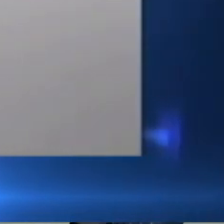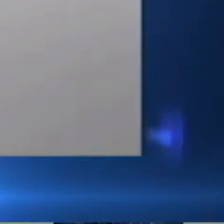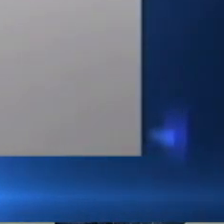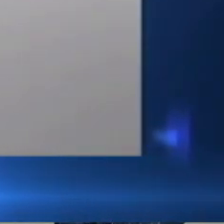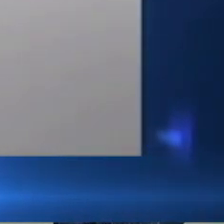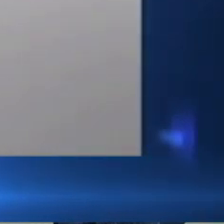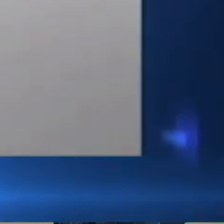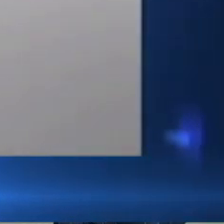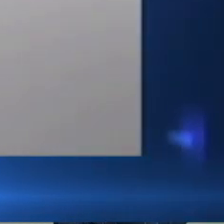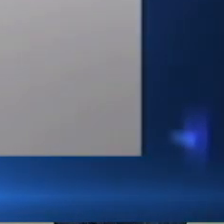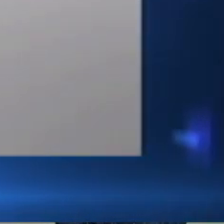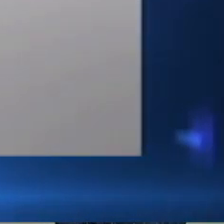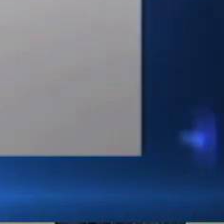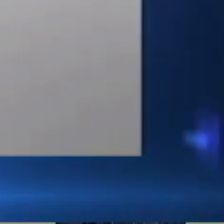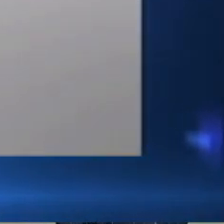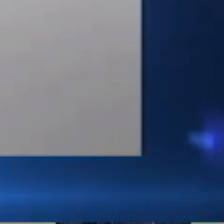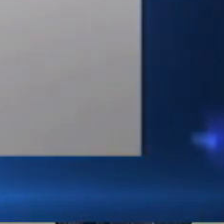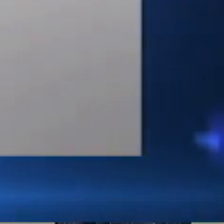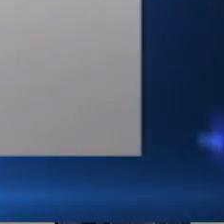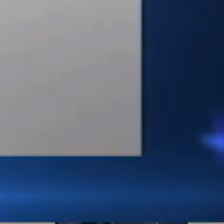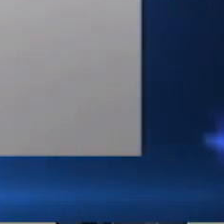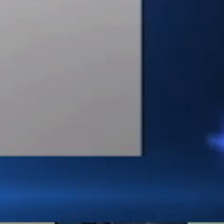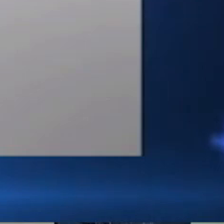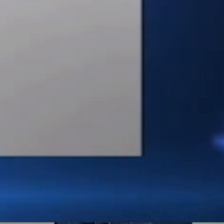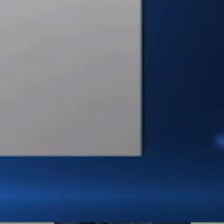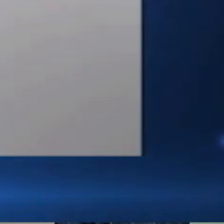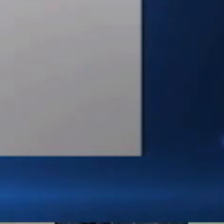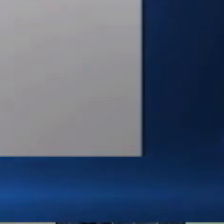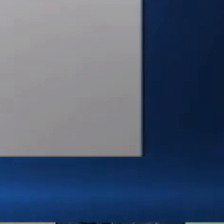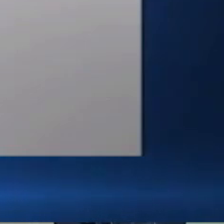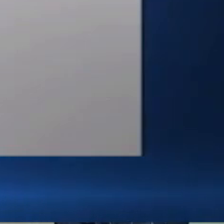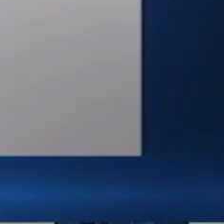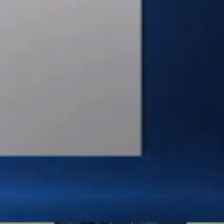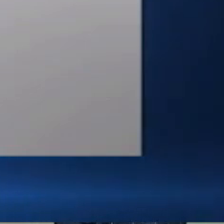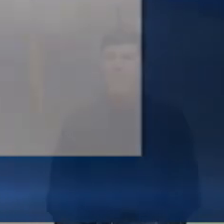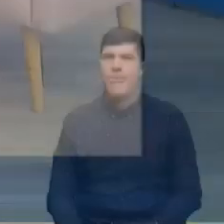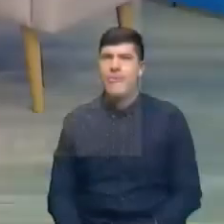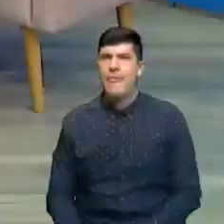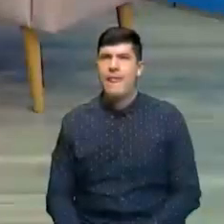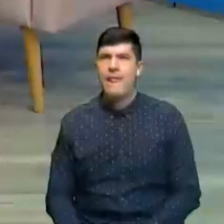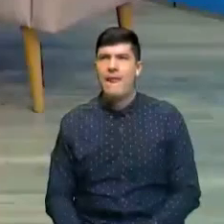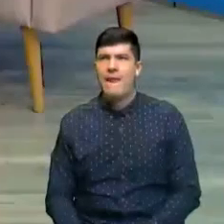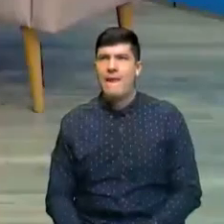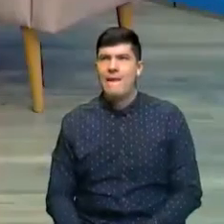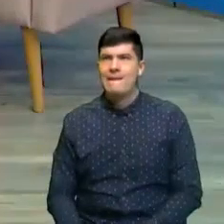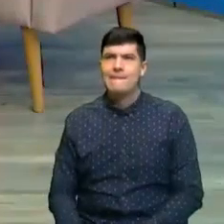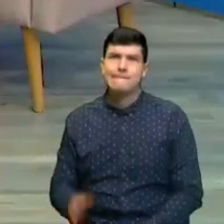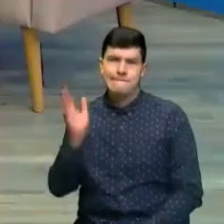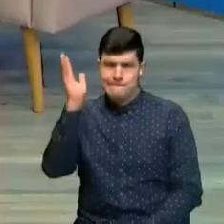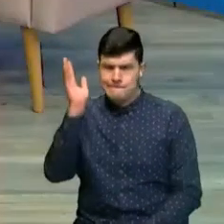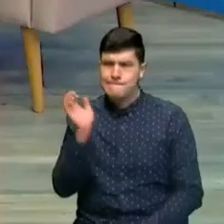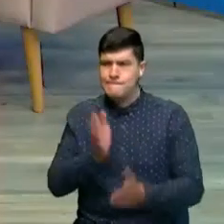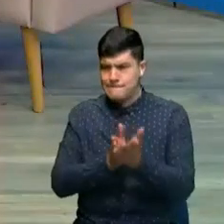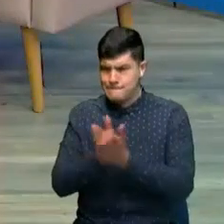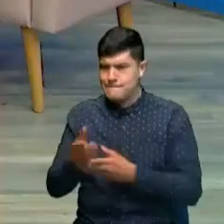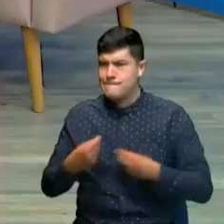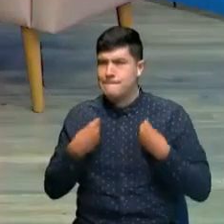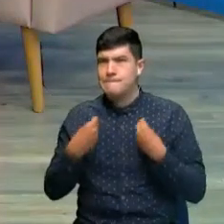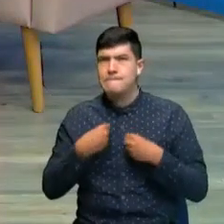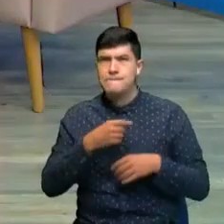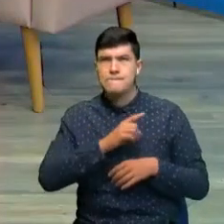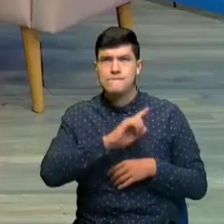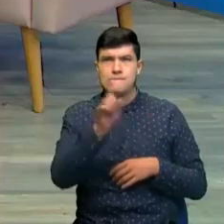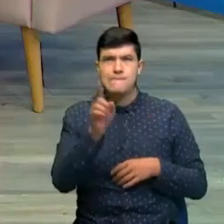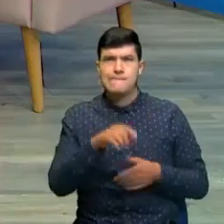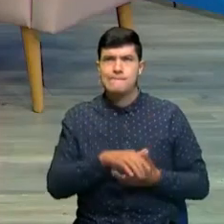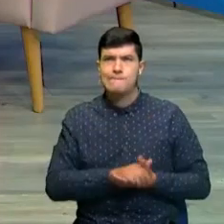requisitos para reclamar ese derecho. ¿De qué derecho está hablando el señor José de la Cruz? Me imagino que de la pensión de sobreviviente. No,